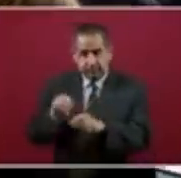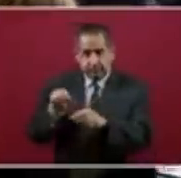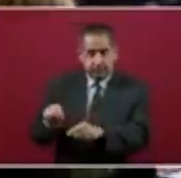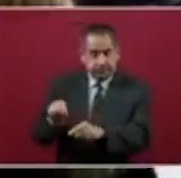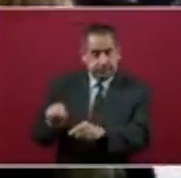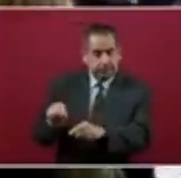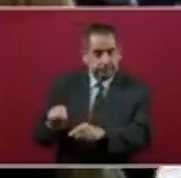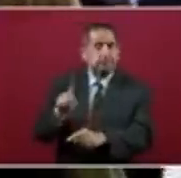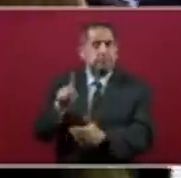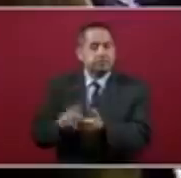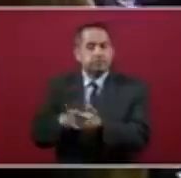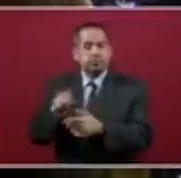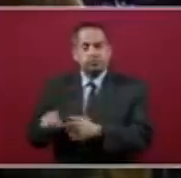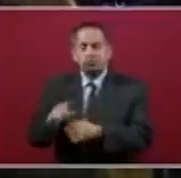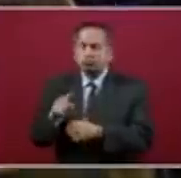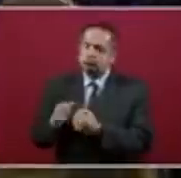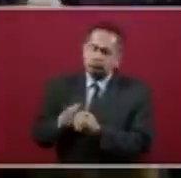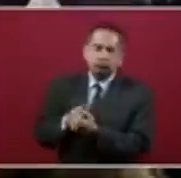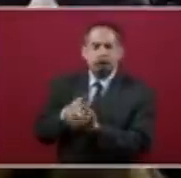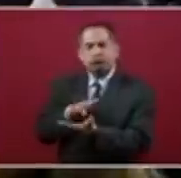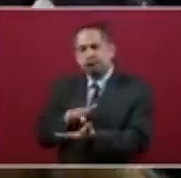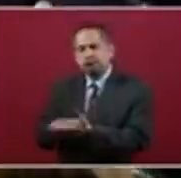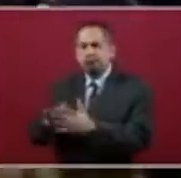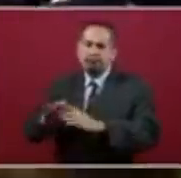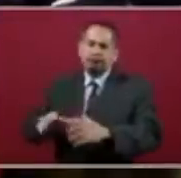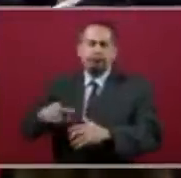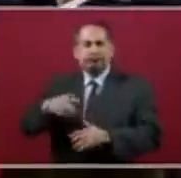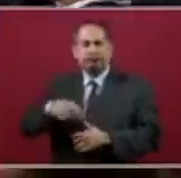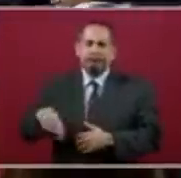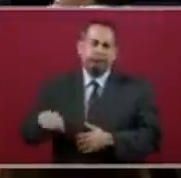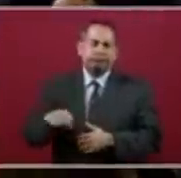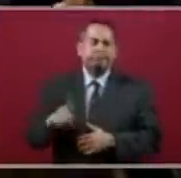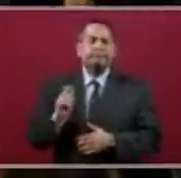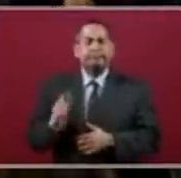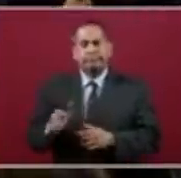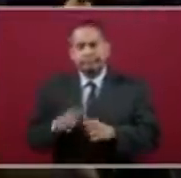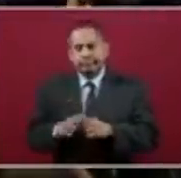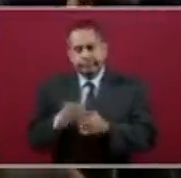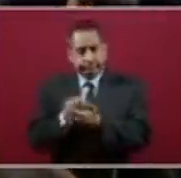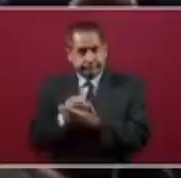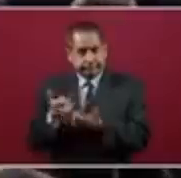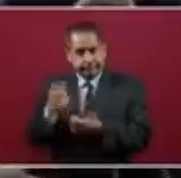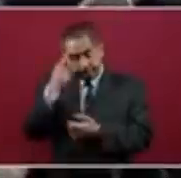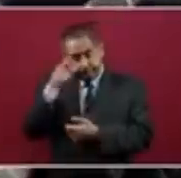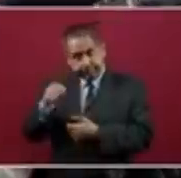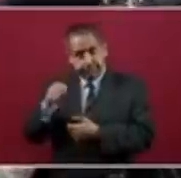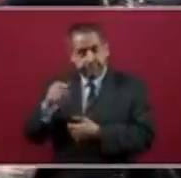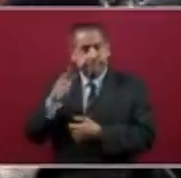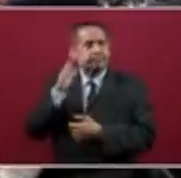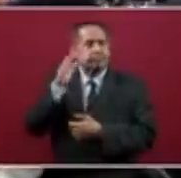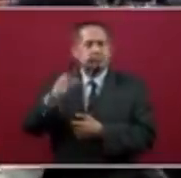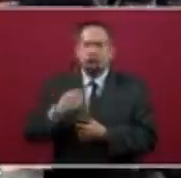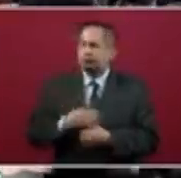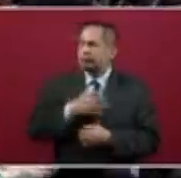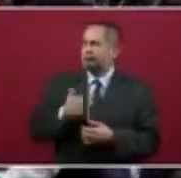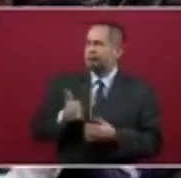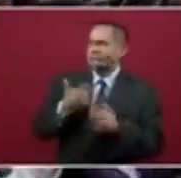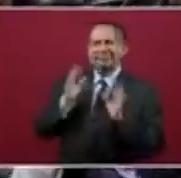que tiene que ver con el fortalecimiento de la economía para el bienestar,